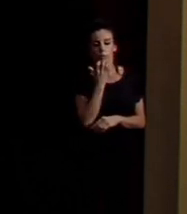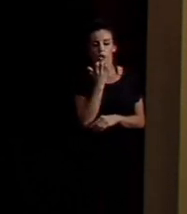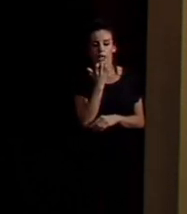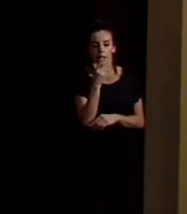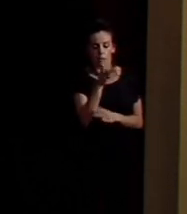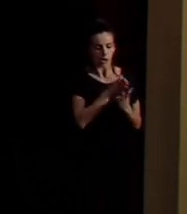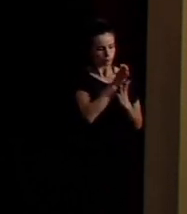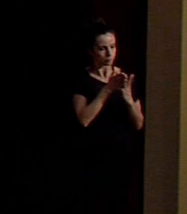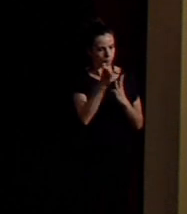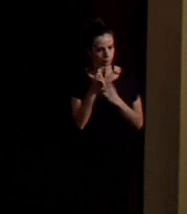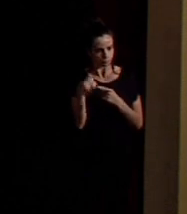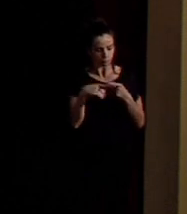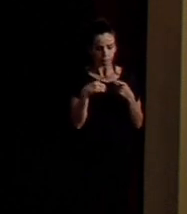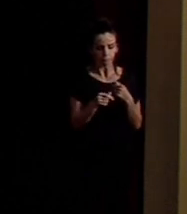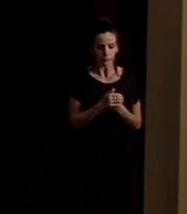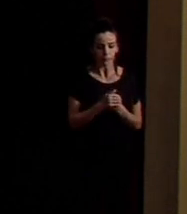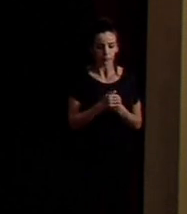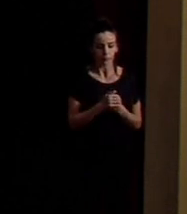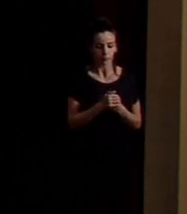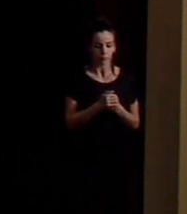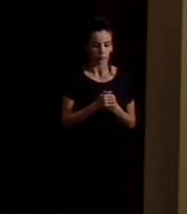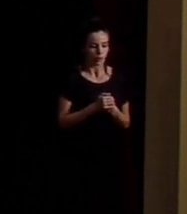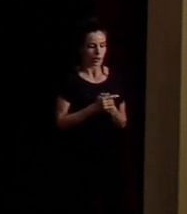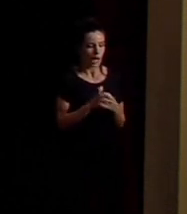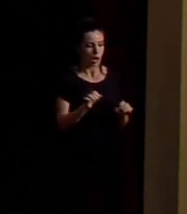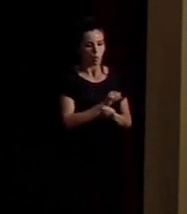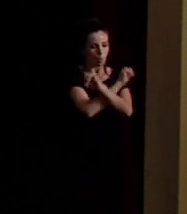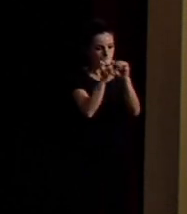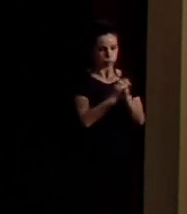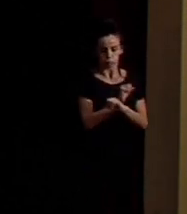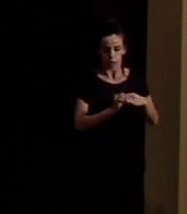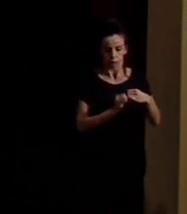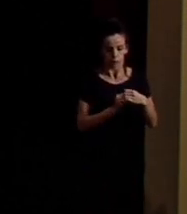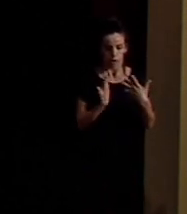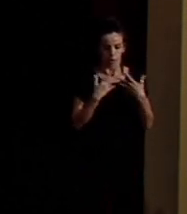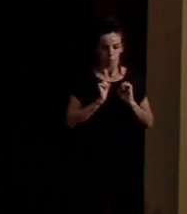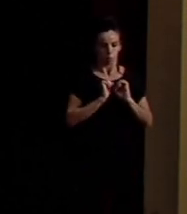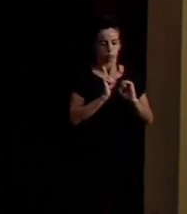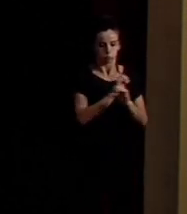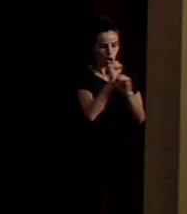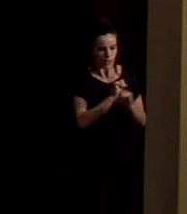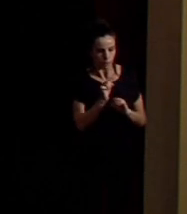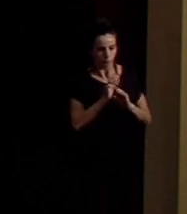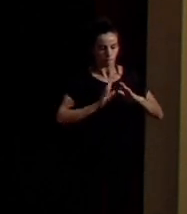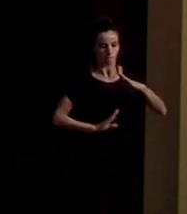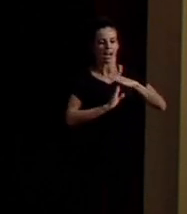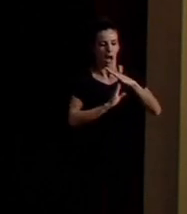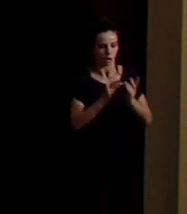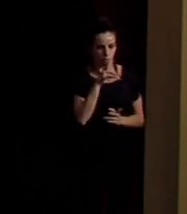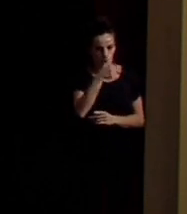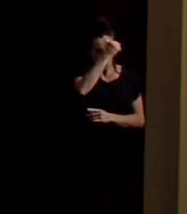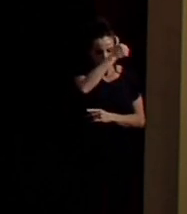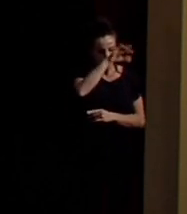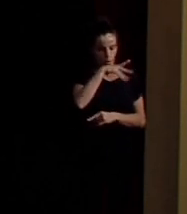serie de elementos, ¿no? La idea de la irrefrenable sexualidad masculina, ¿no? Esa idea de que los hombres, bueno, pues tenemos una serie de unos apetitos,